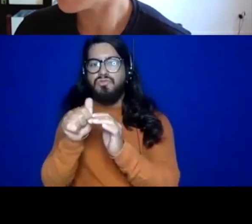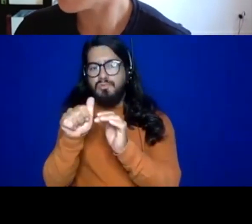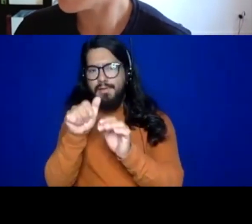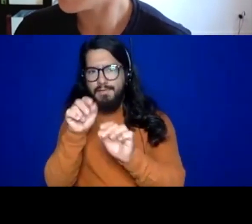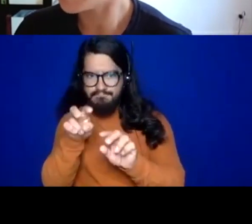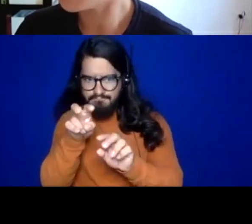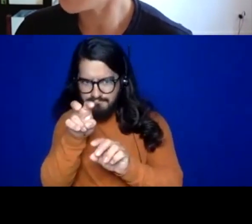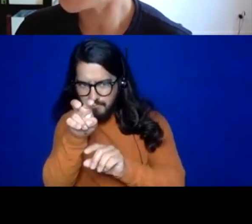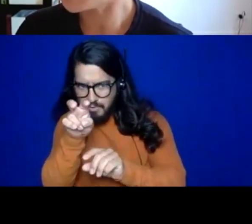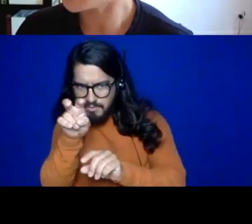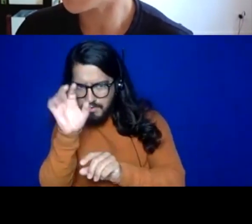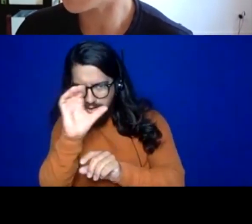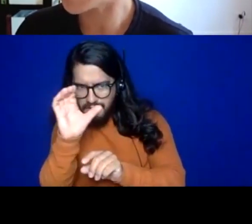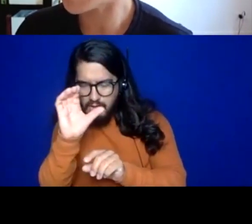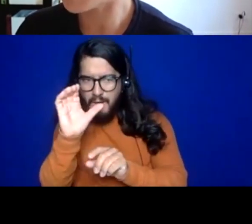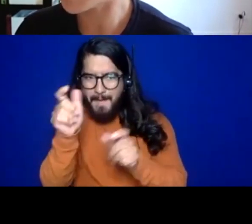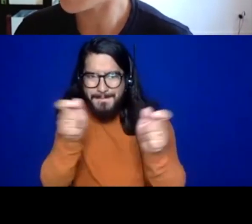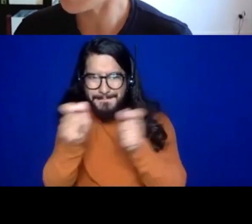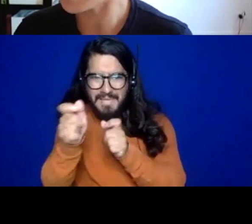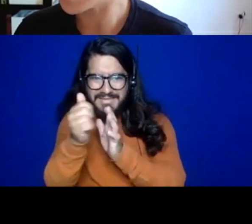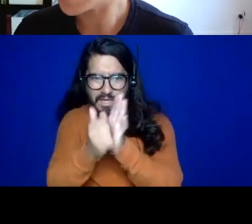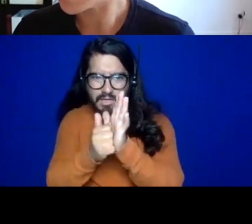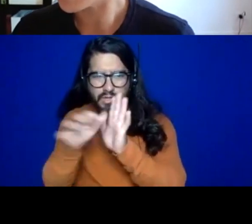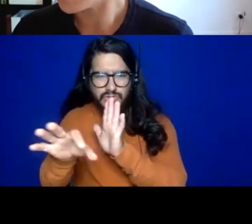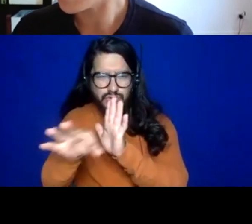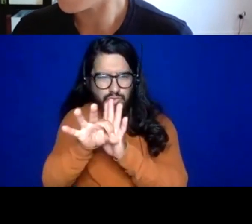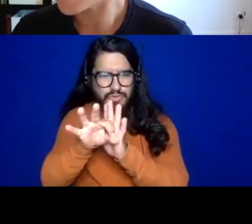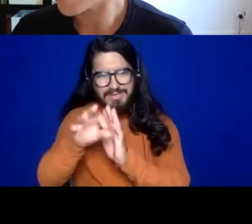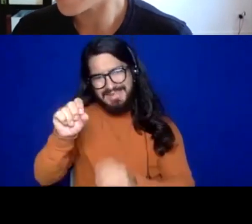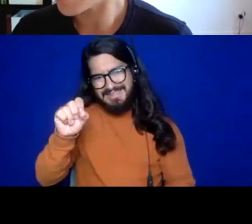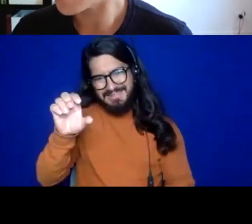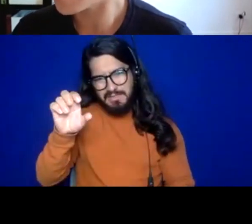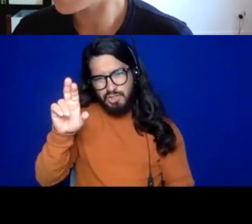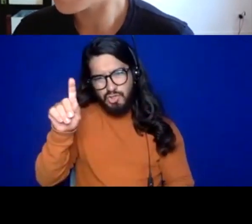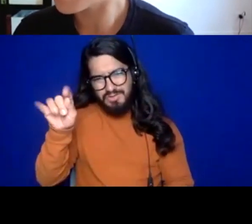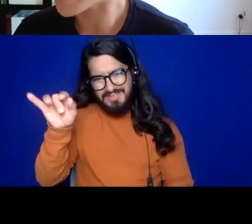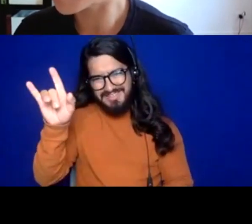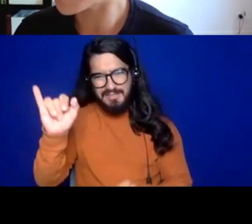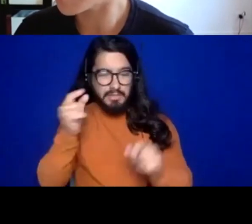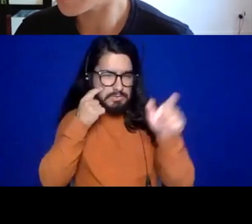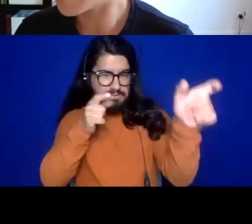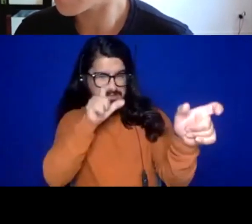Voy a ir a manejar mi cuenta. Ahí voy a escoger seguridad y